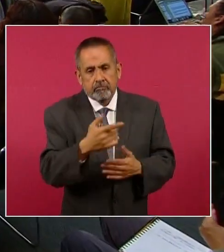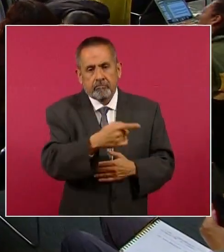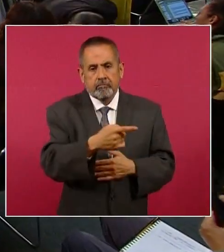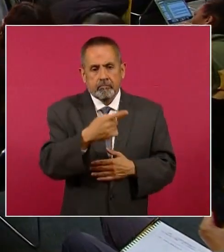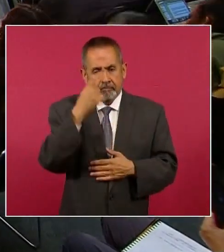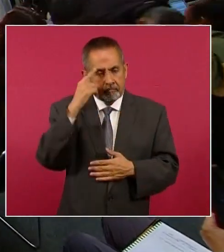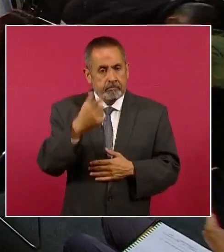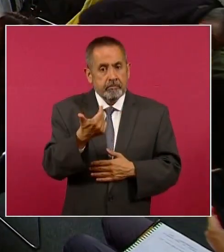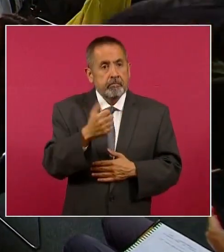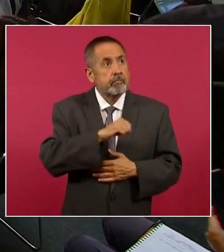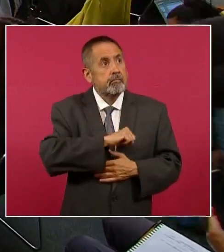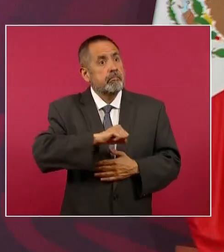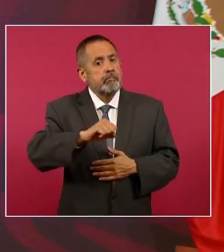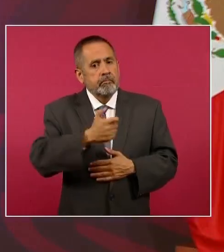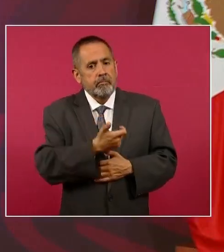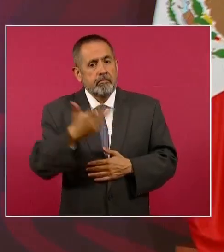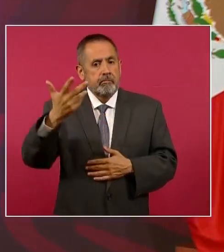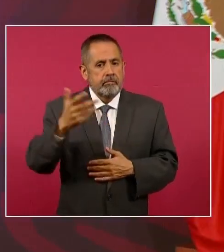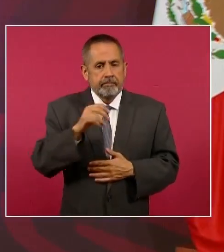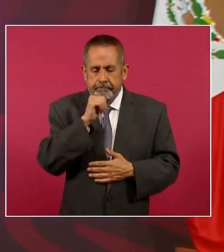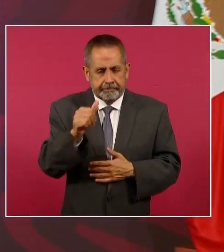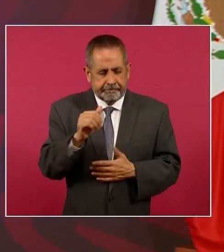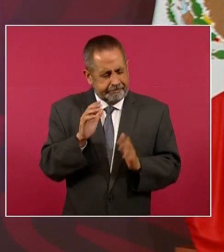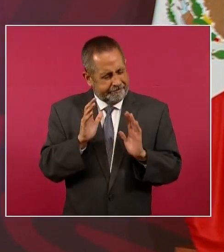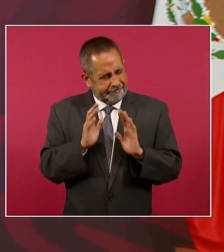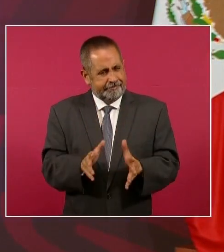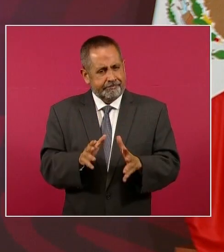para que no aumente el precio de la canasta básica.